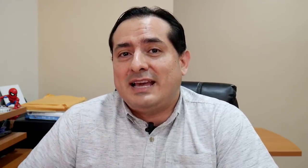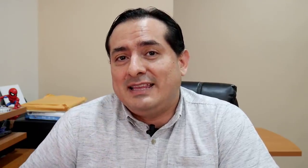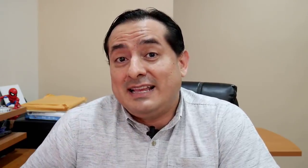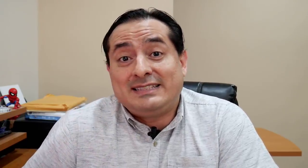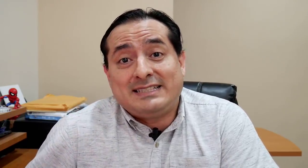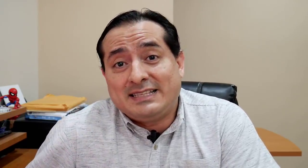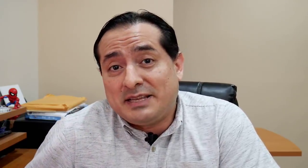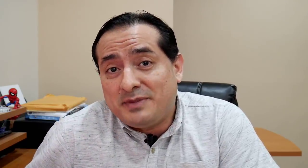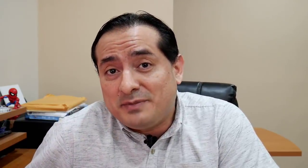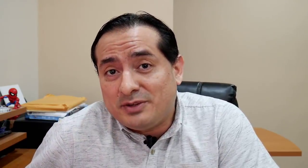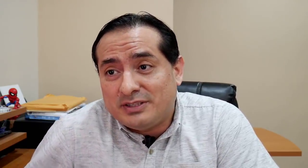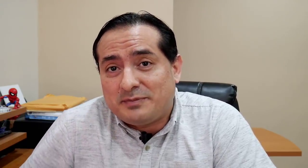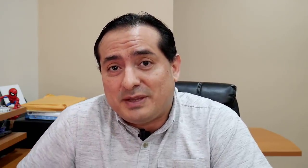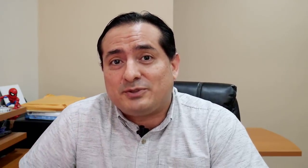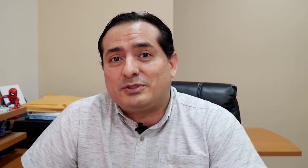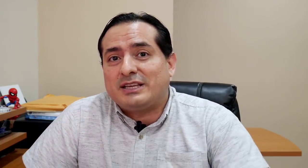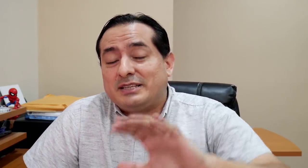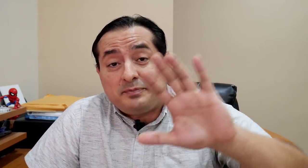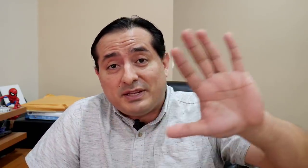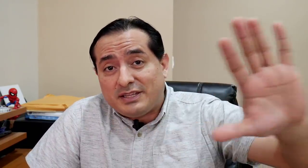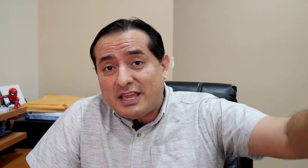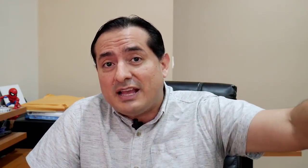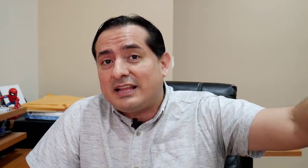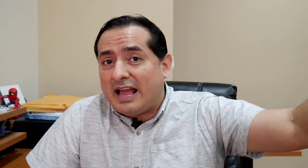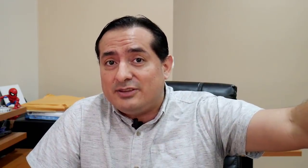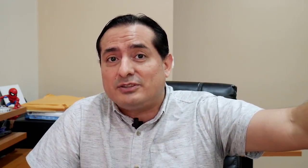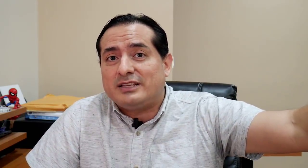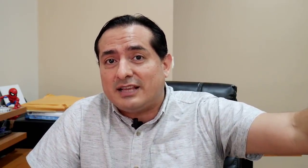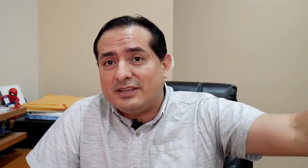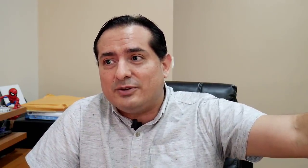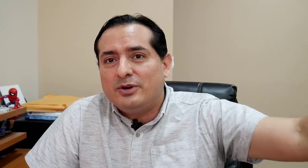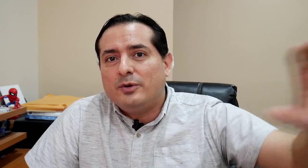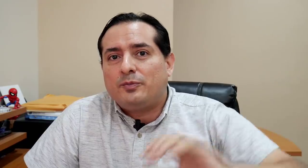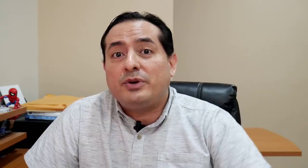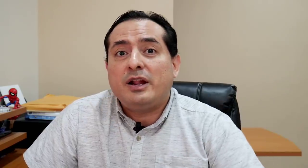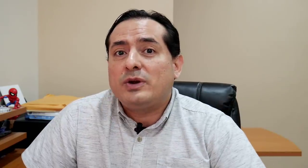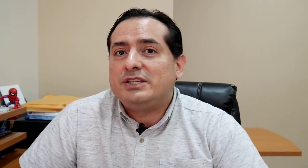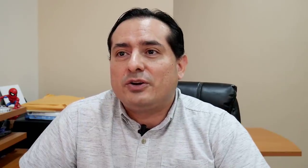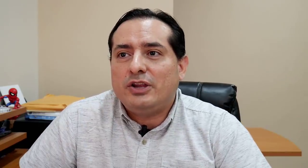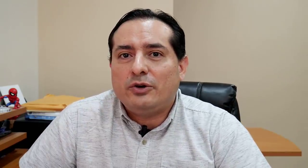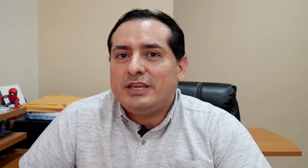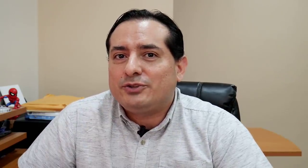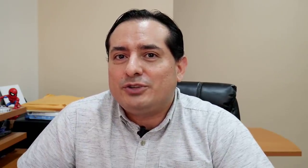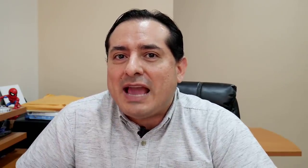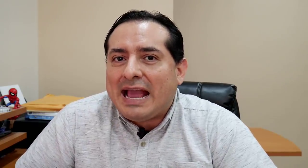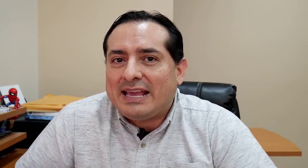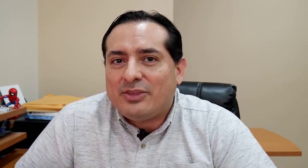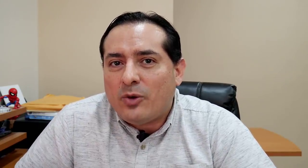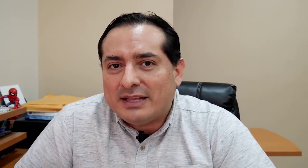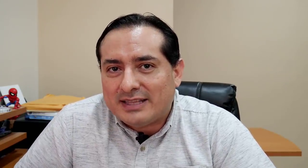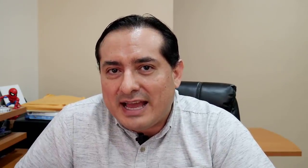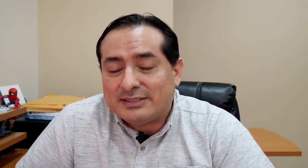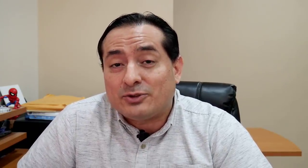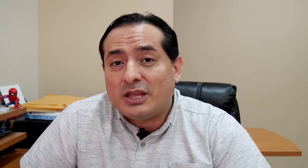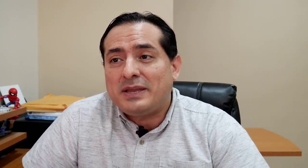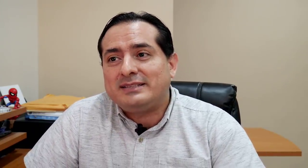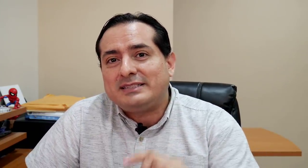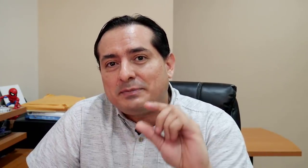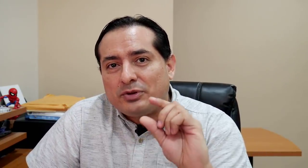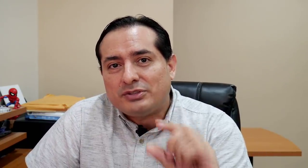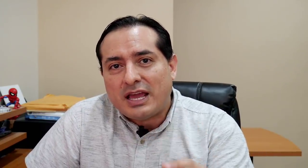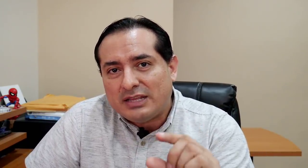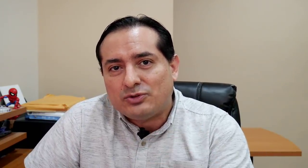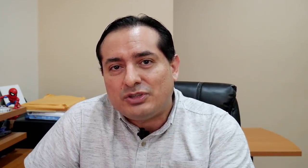normalidad eran 60 mil millones de pesos que se perdían año tras año por el guachi coleo y eso ya quedó atrás todavía